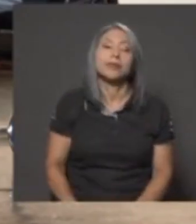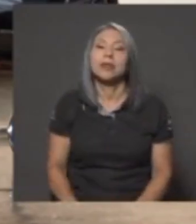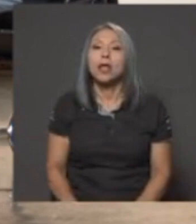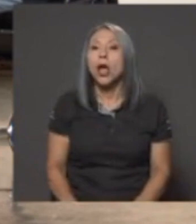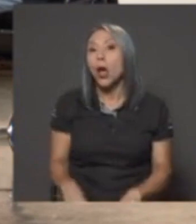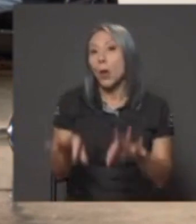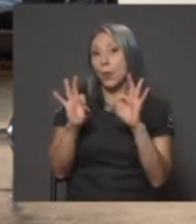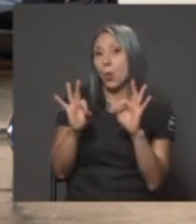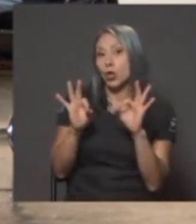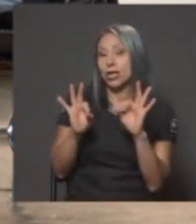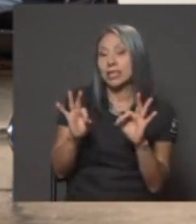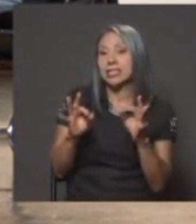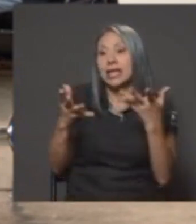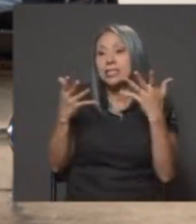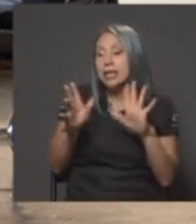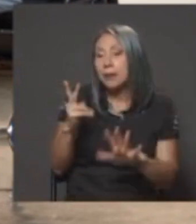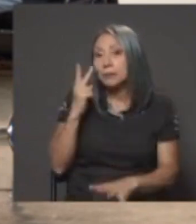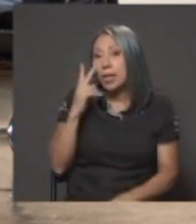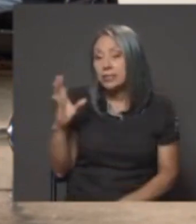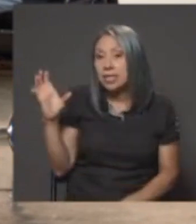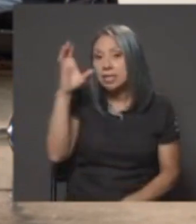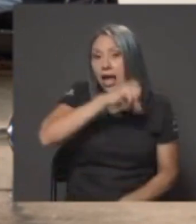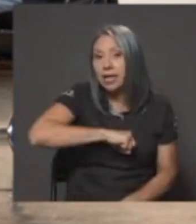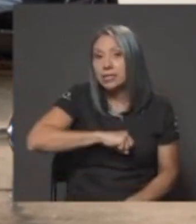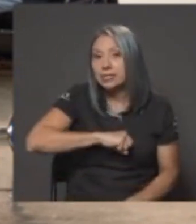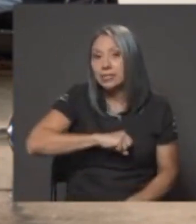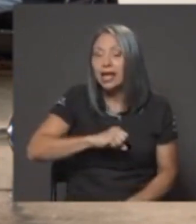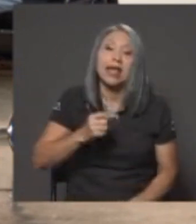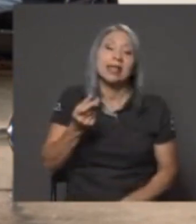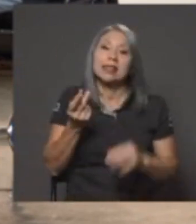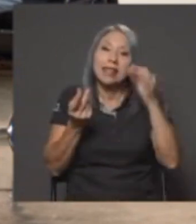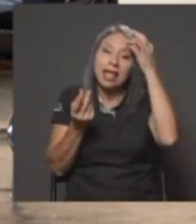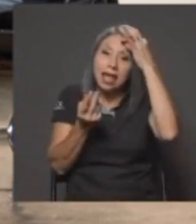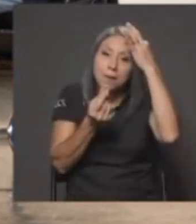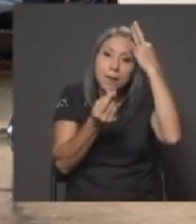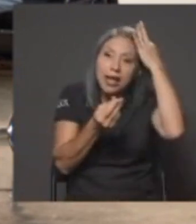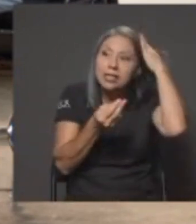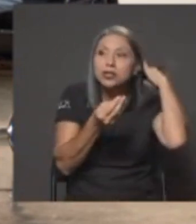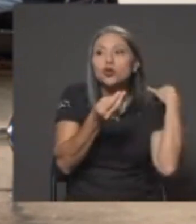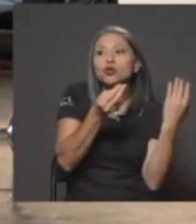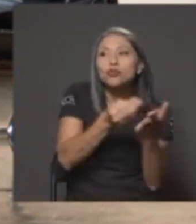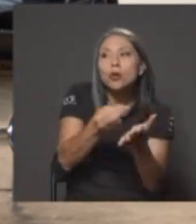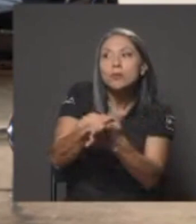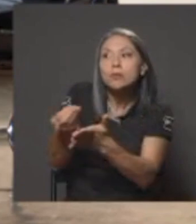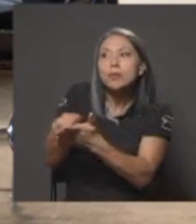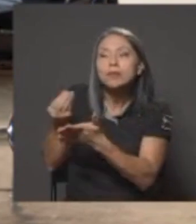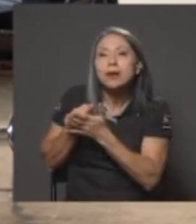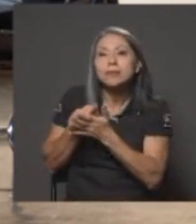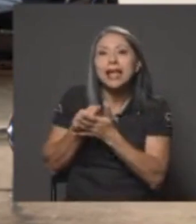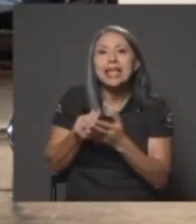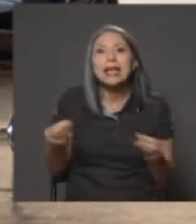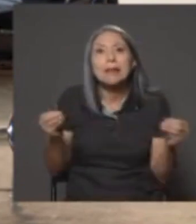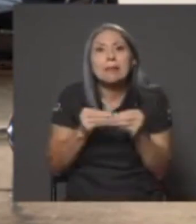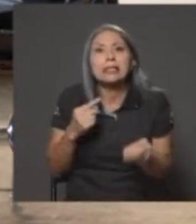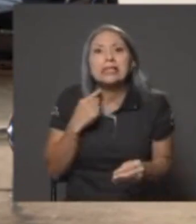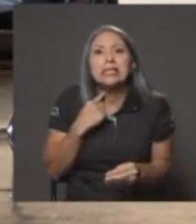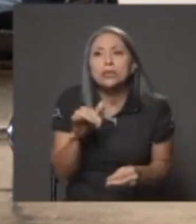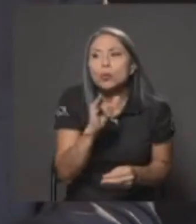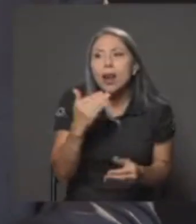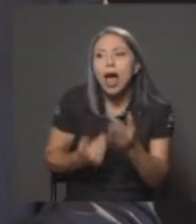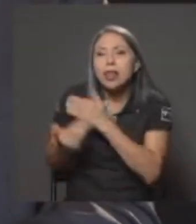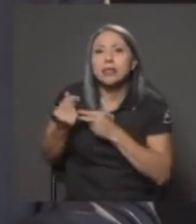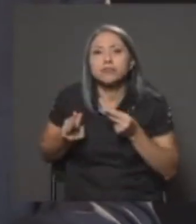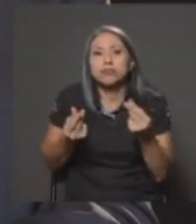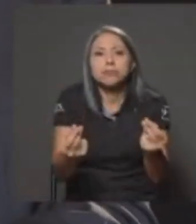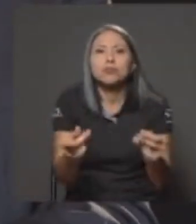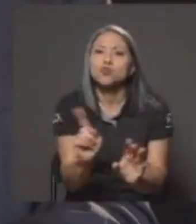por dicha, hay señales de que los precios han dejado de crecer a la tasa que